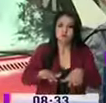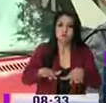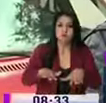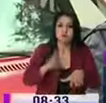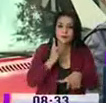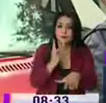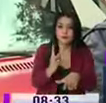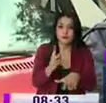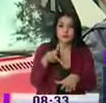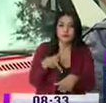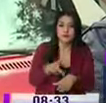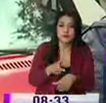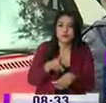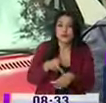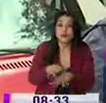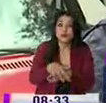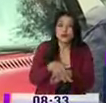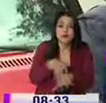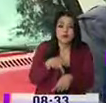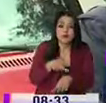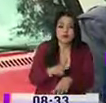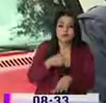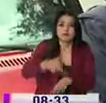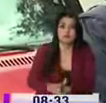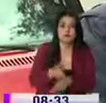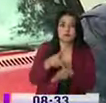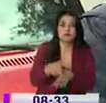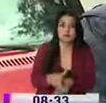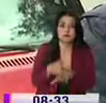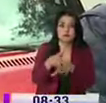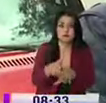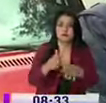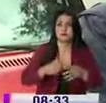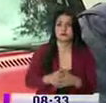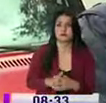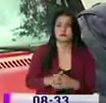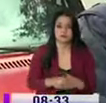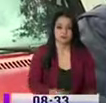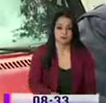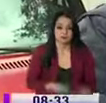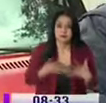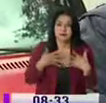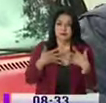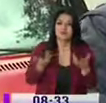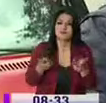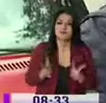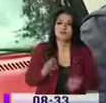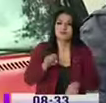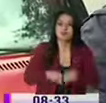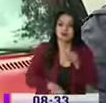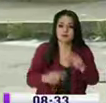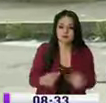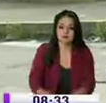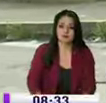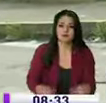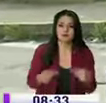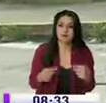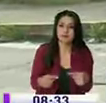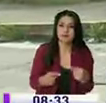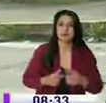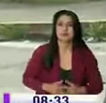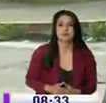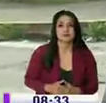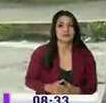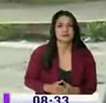pasar de espacio para no más que todo la parte de mojarnos se dañan las grandes son